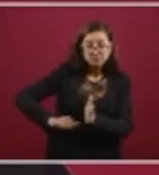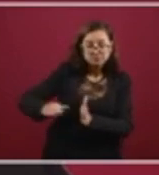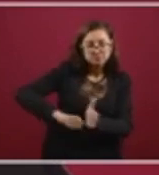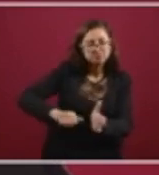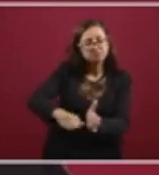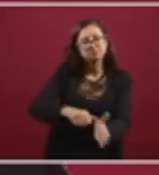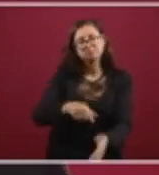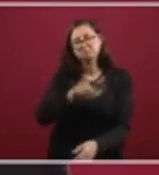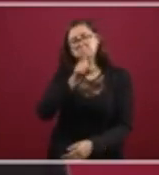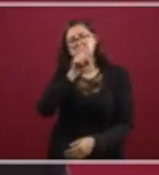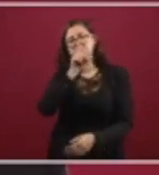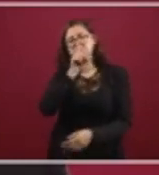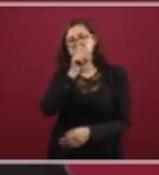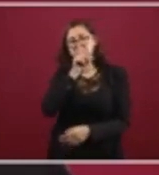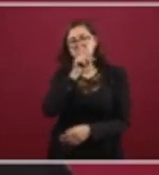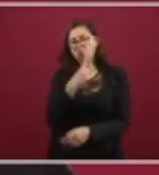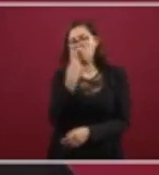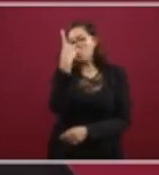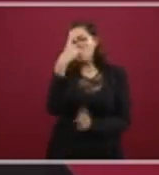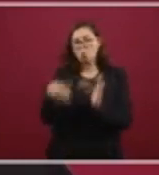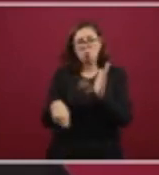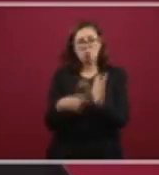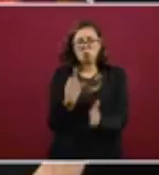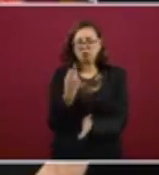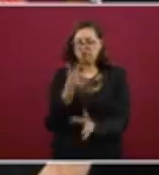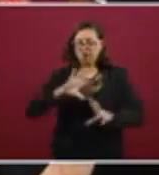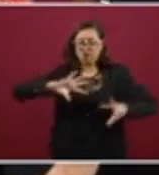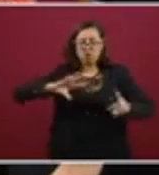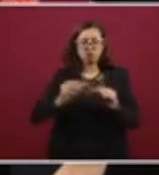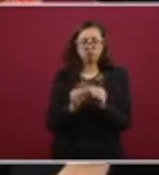expedición de cheque, todo.